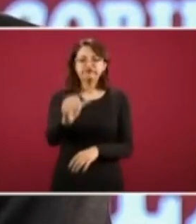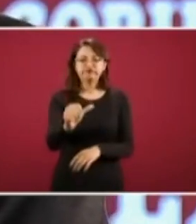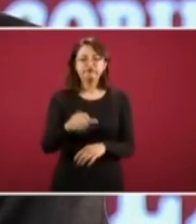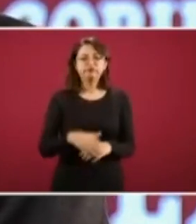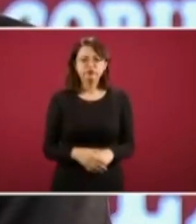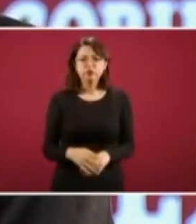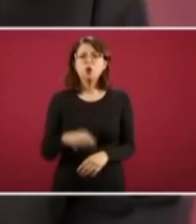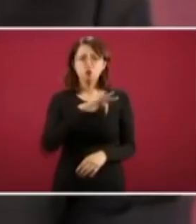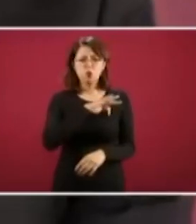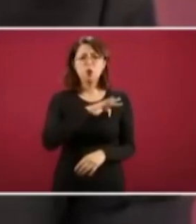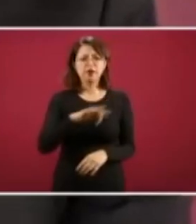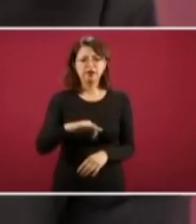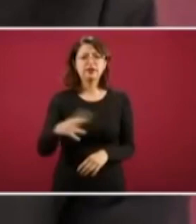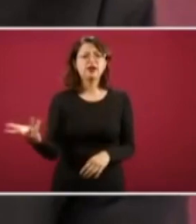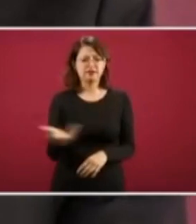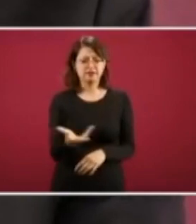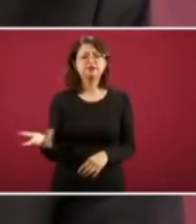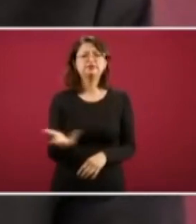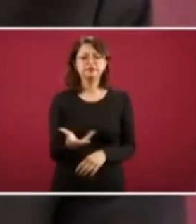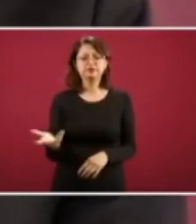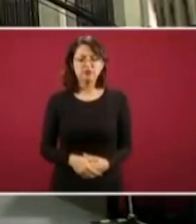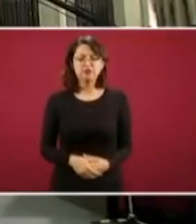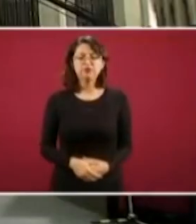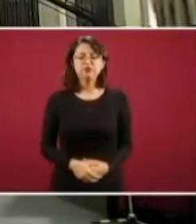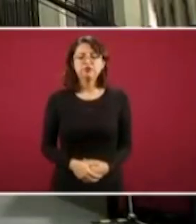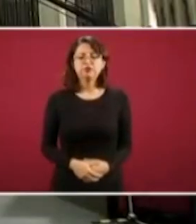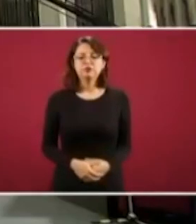es posible esto, lograr.